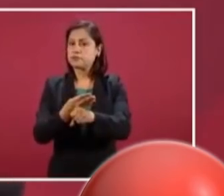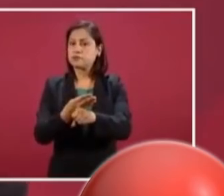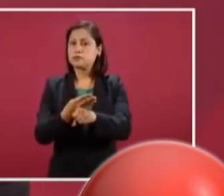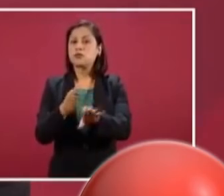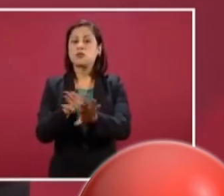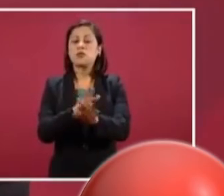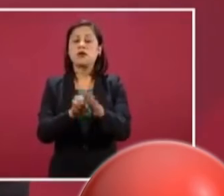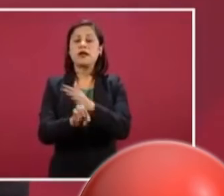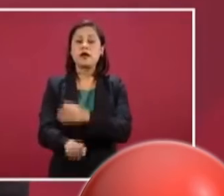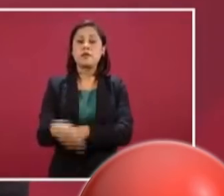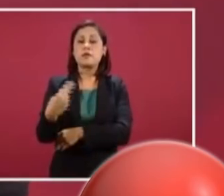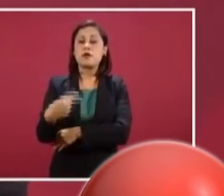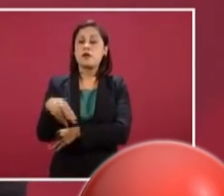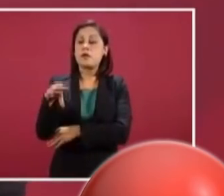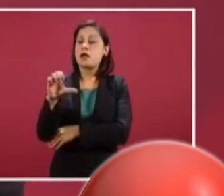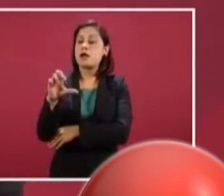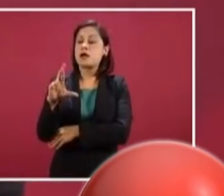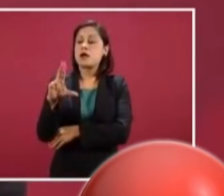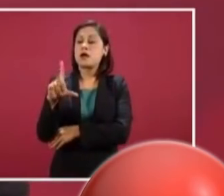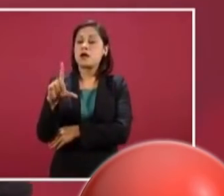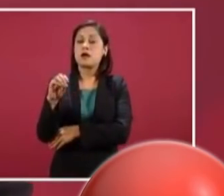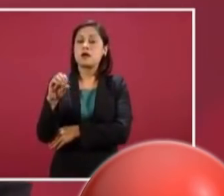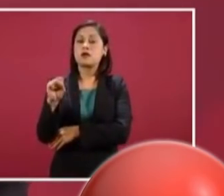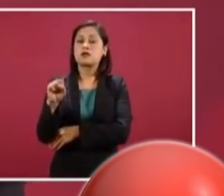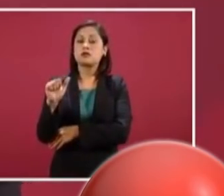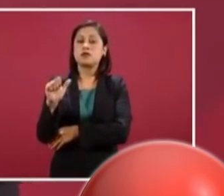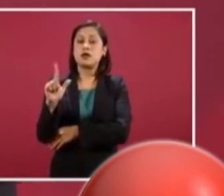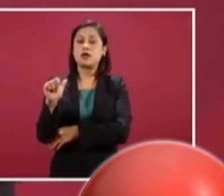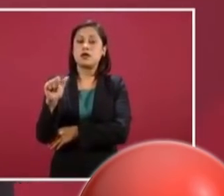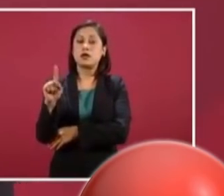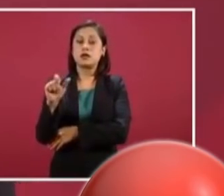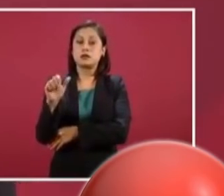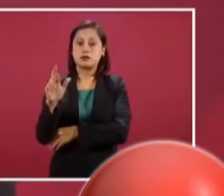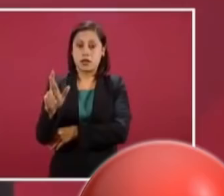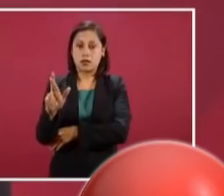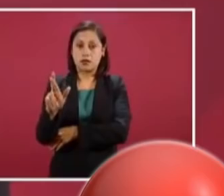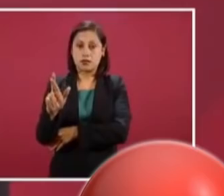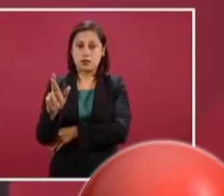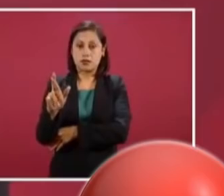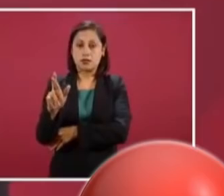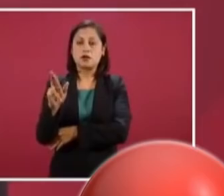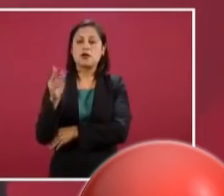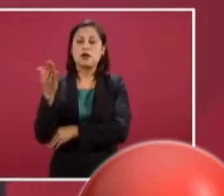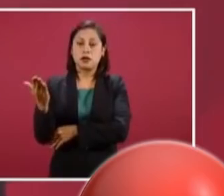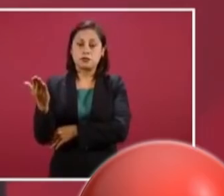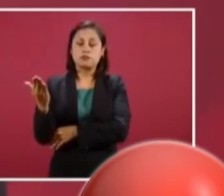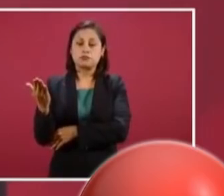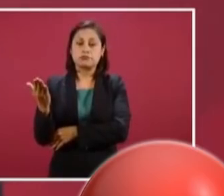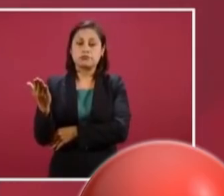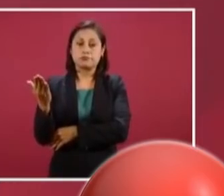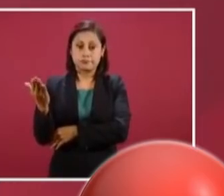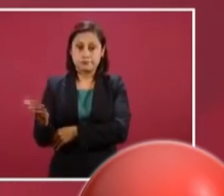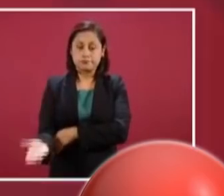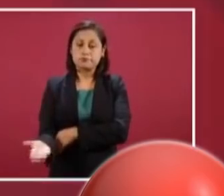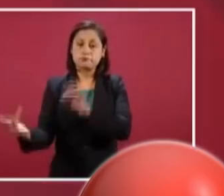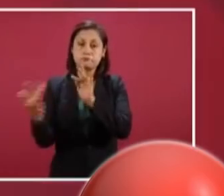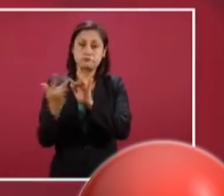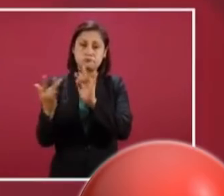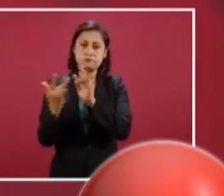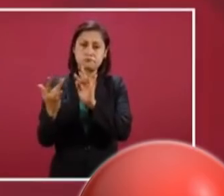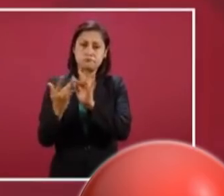Carlos Salazar, que constantemente tiene comunicación con